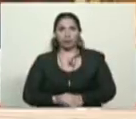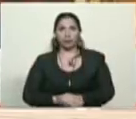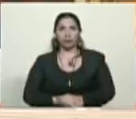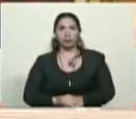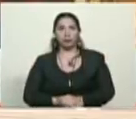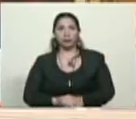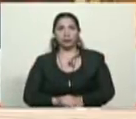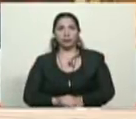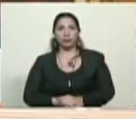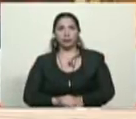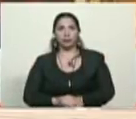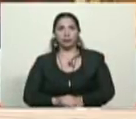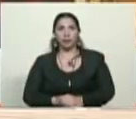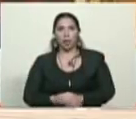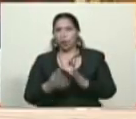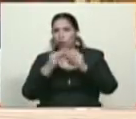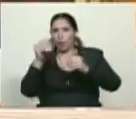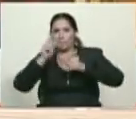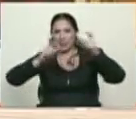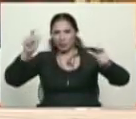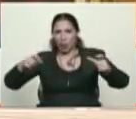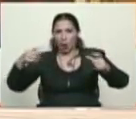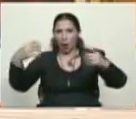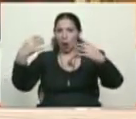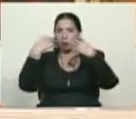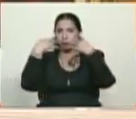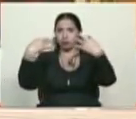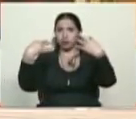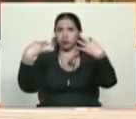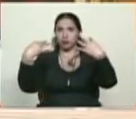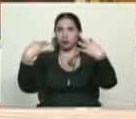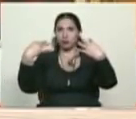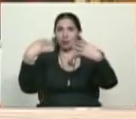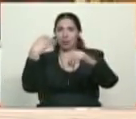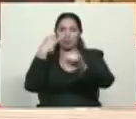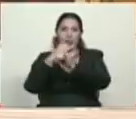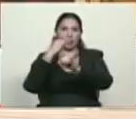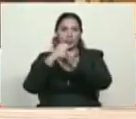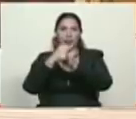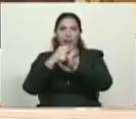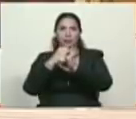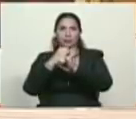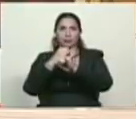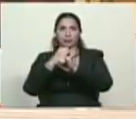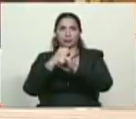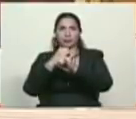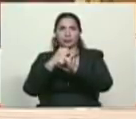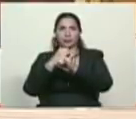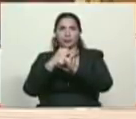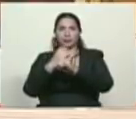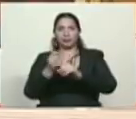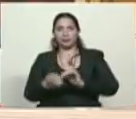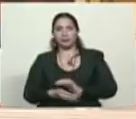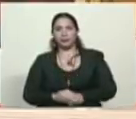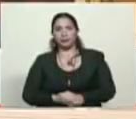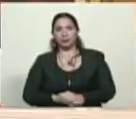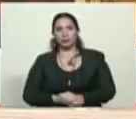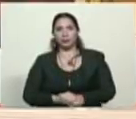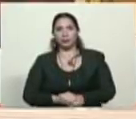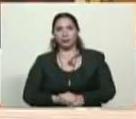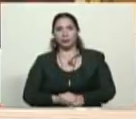Periscope, Instagram, a través de Internet, por Telesur,